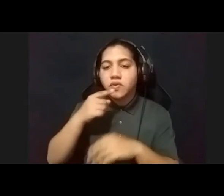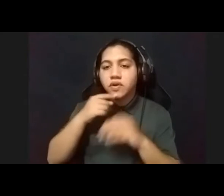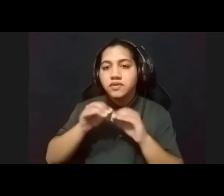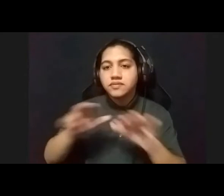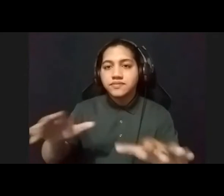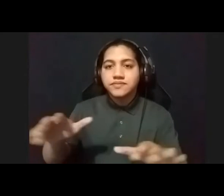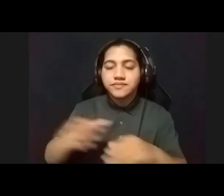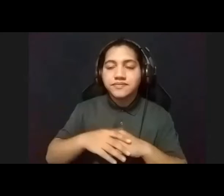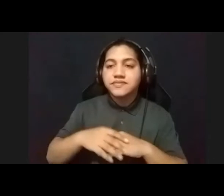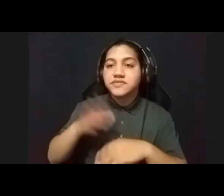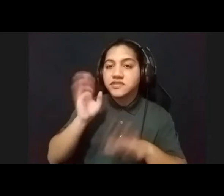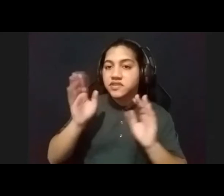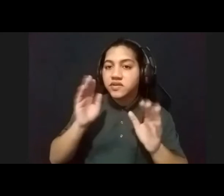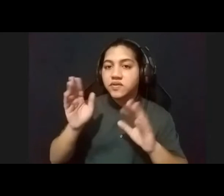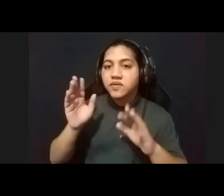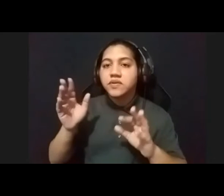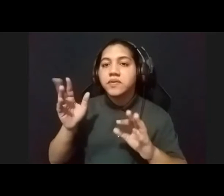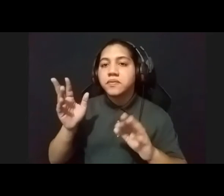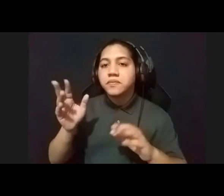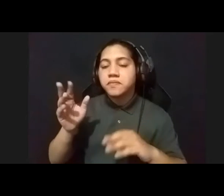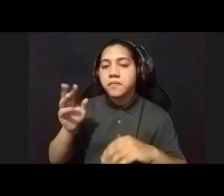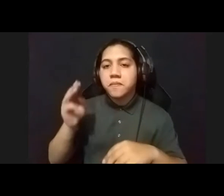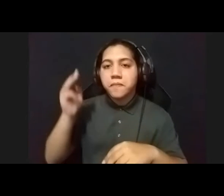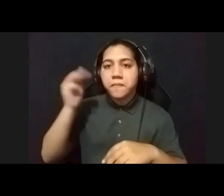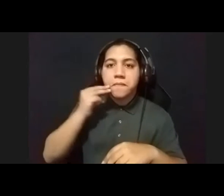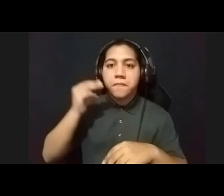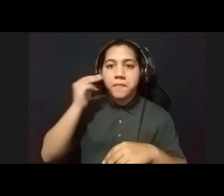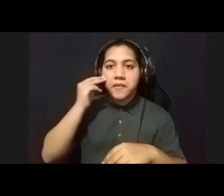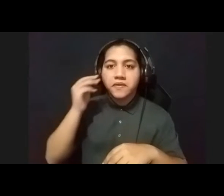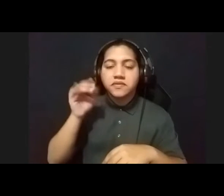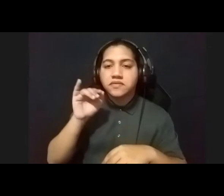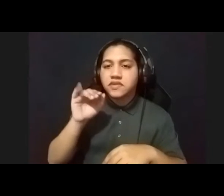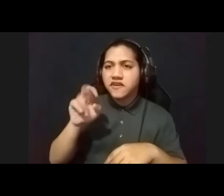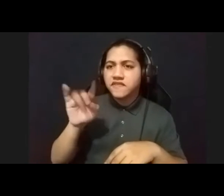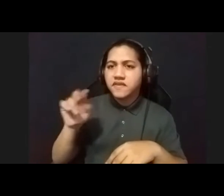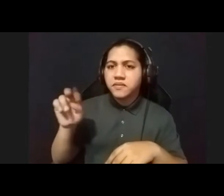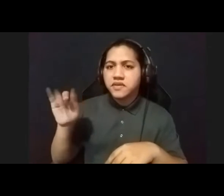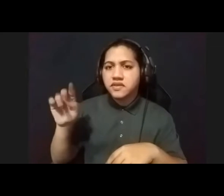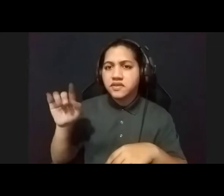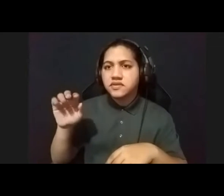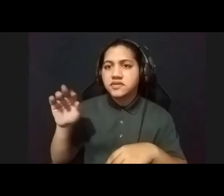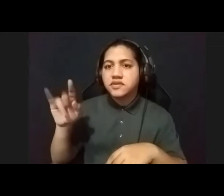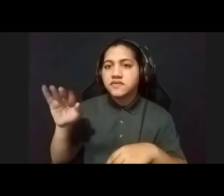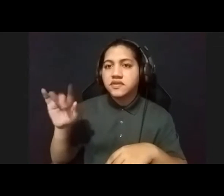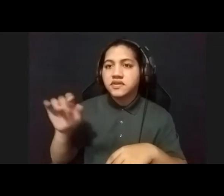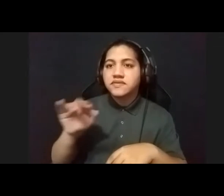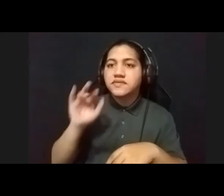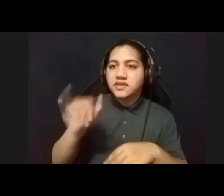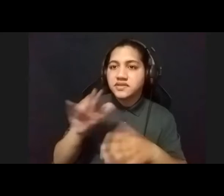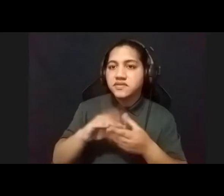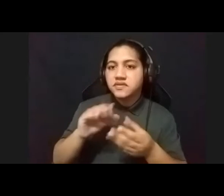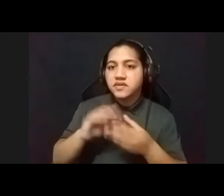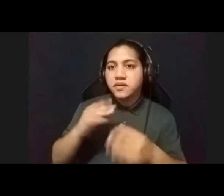Mayagüez. Eva Méndez Rivera, ese es el que contamos en mi biblioteca.